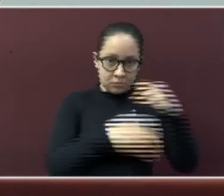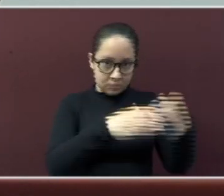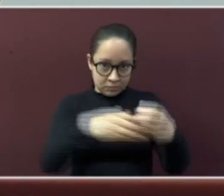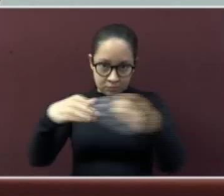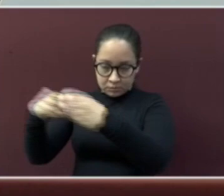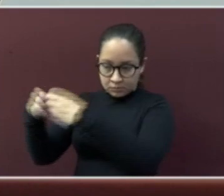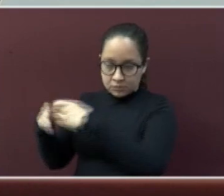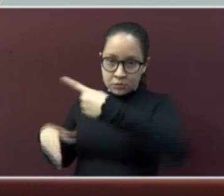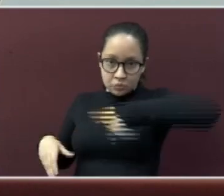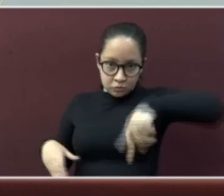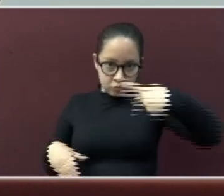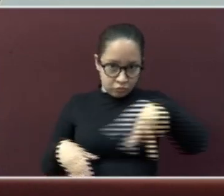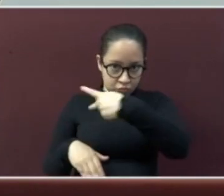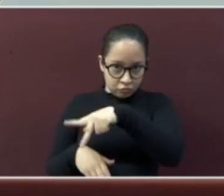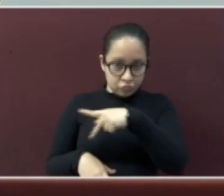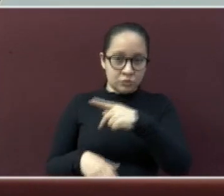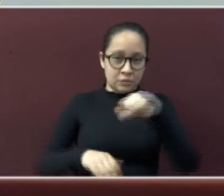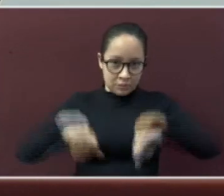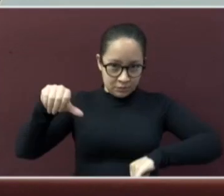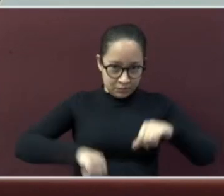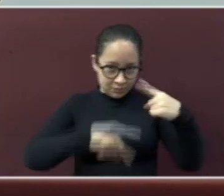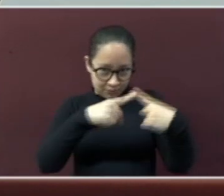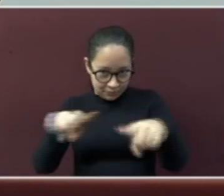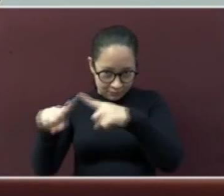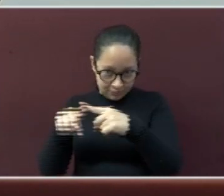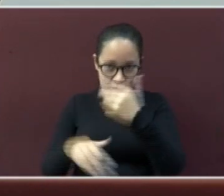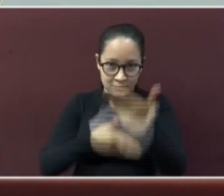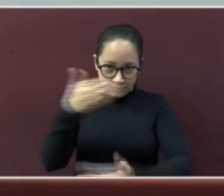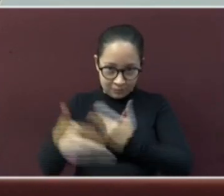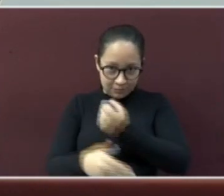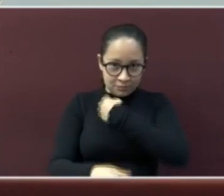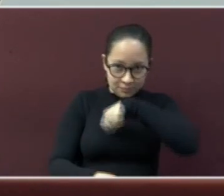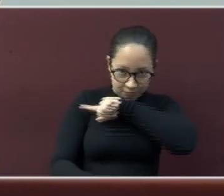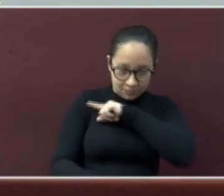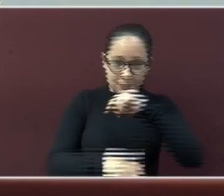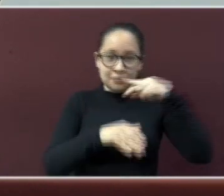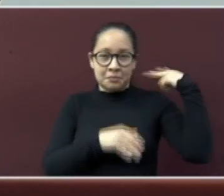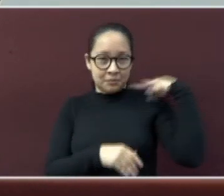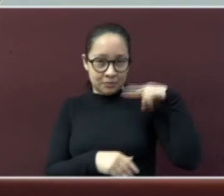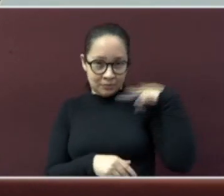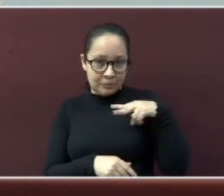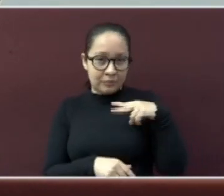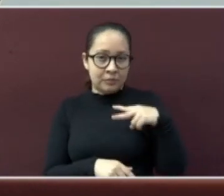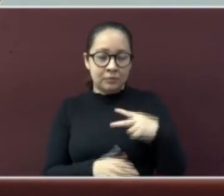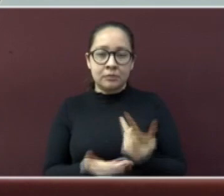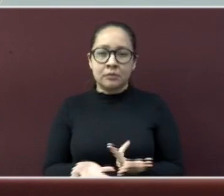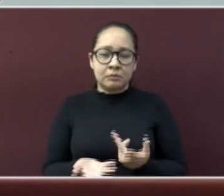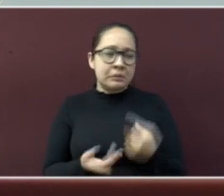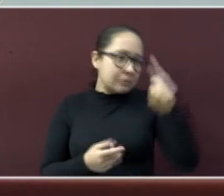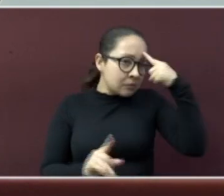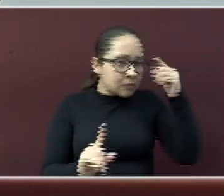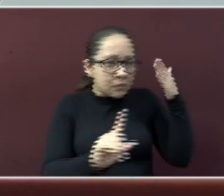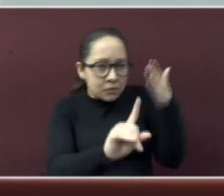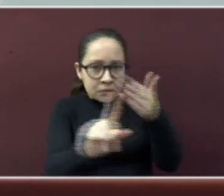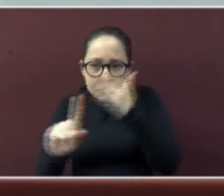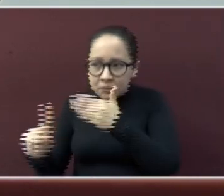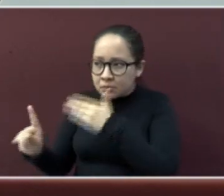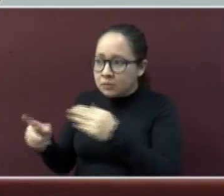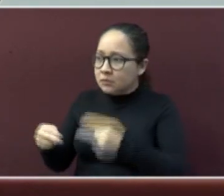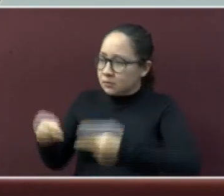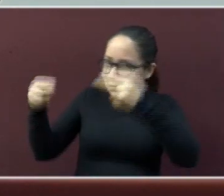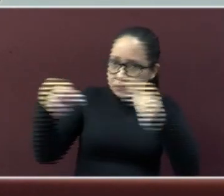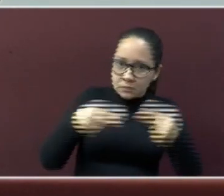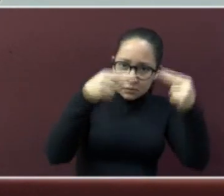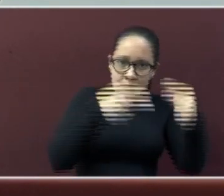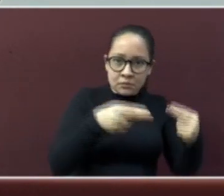de los servicios de salud de veracruz dirigidas a establecimientos con venta